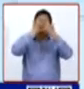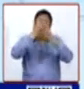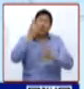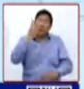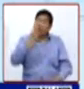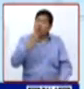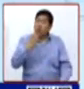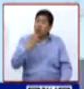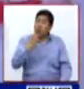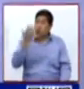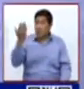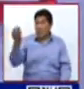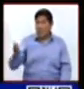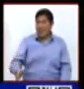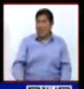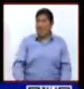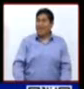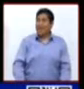rojo.